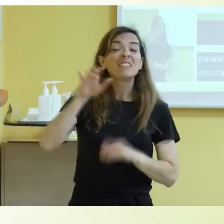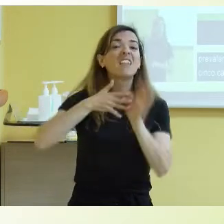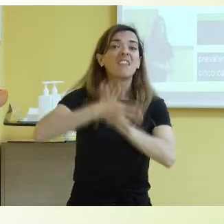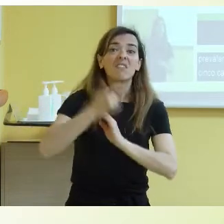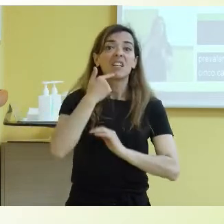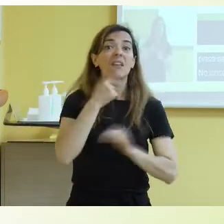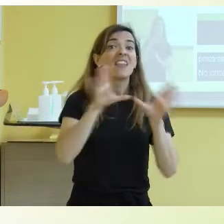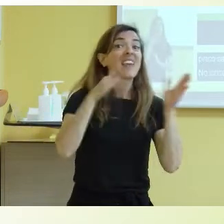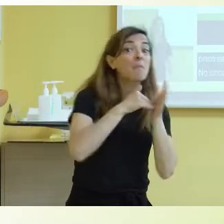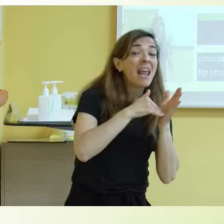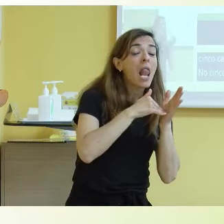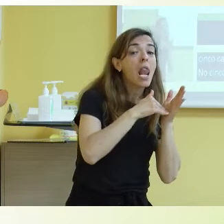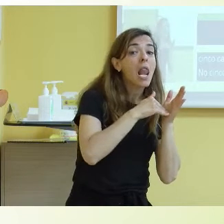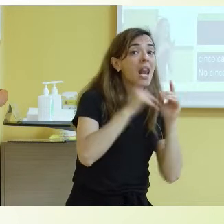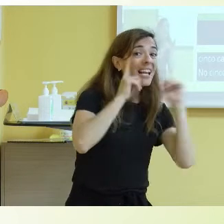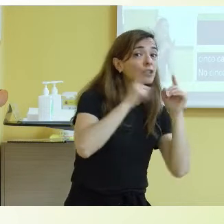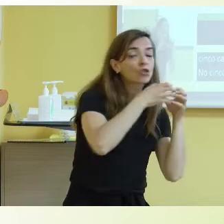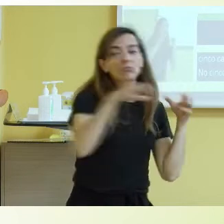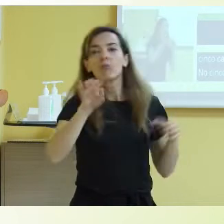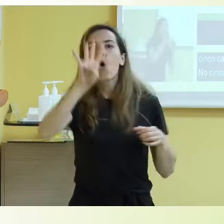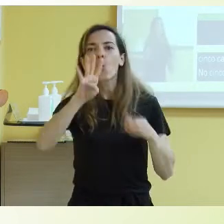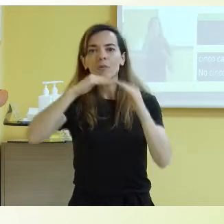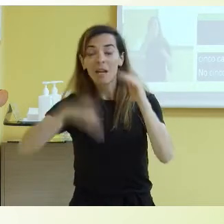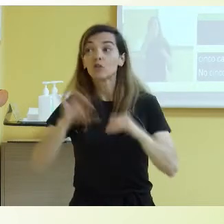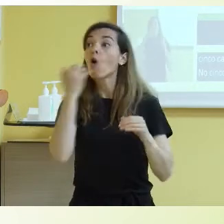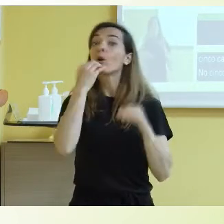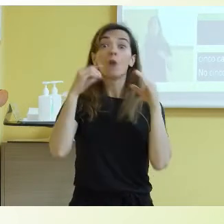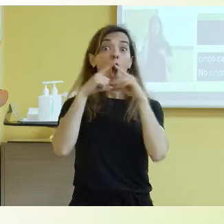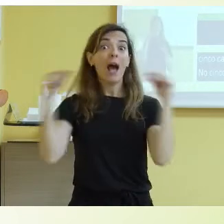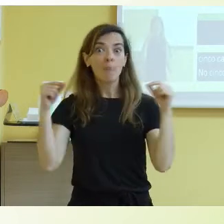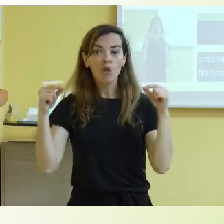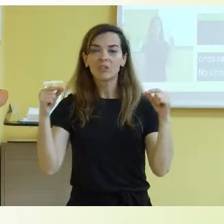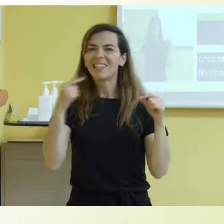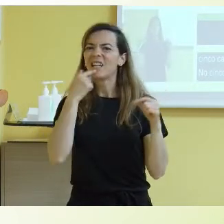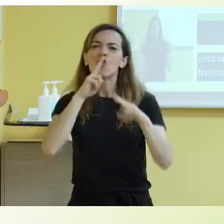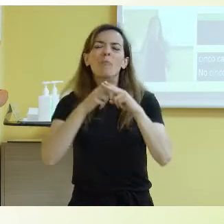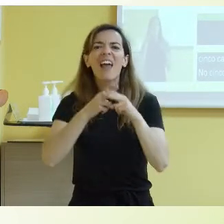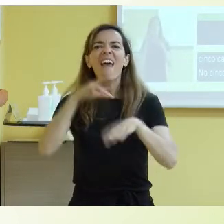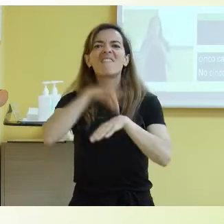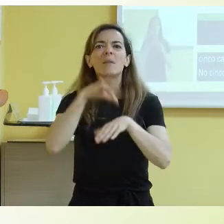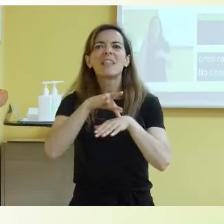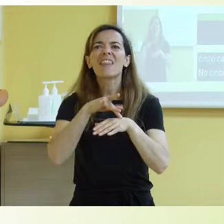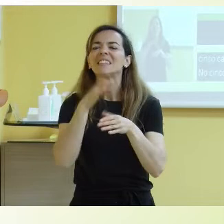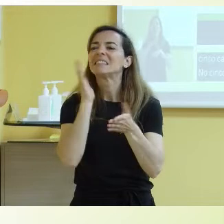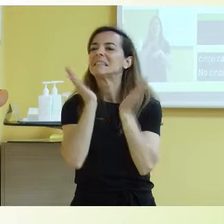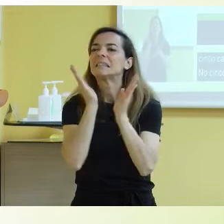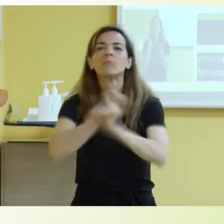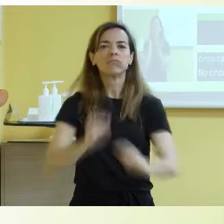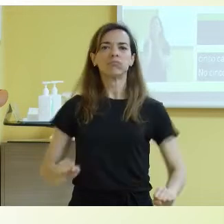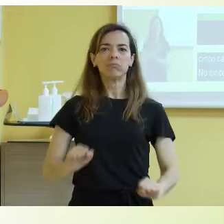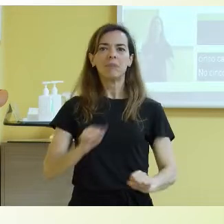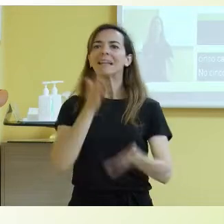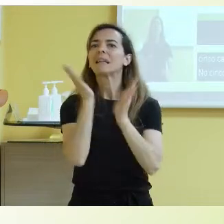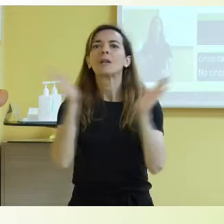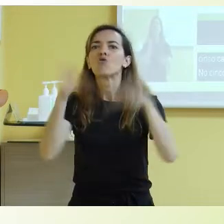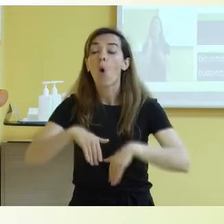4 casos por 10.000, aunque también incluyen, por ejemplo, lo que pasa en Japón, intratables, enfermedades intratables que no tienen tratamiento, por aquello de que se les puede